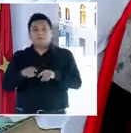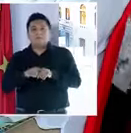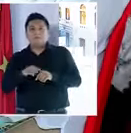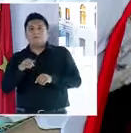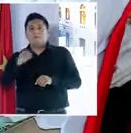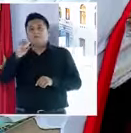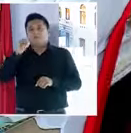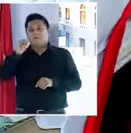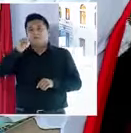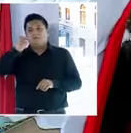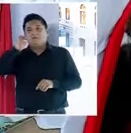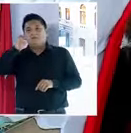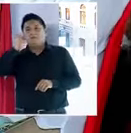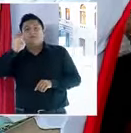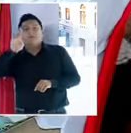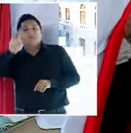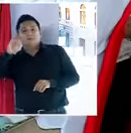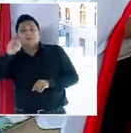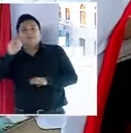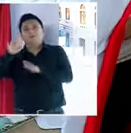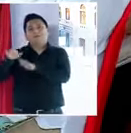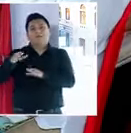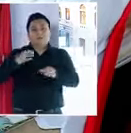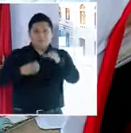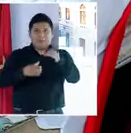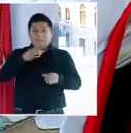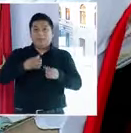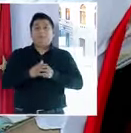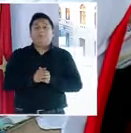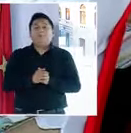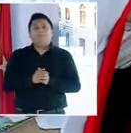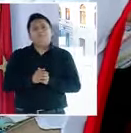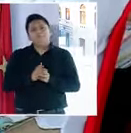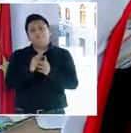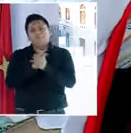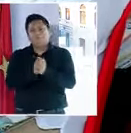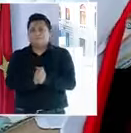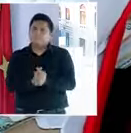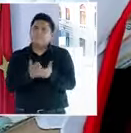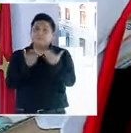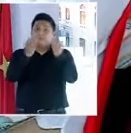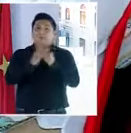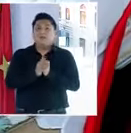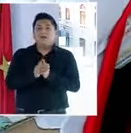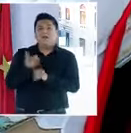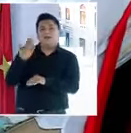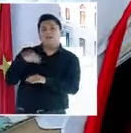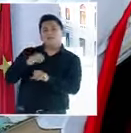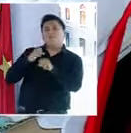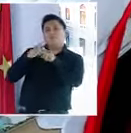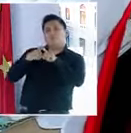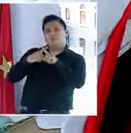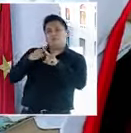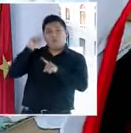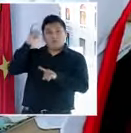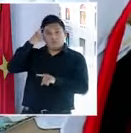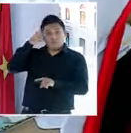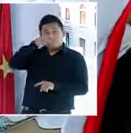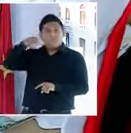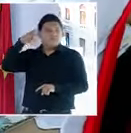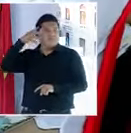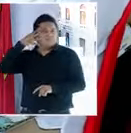Diógenes Quintero Amaya, y un saludo muy especial al ex gobernador de Norte de